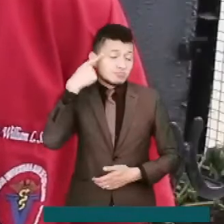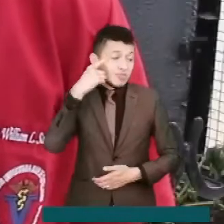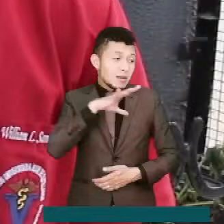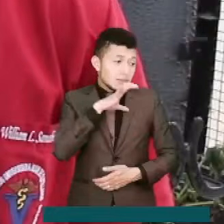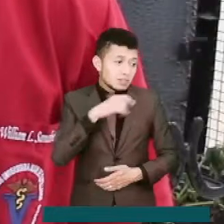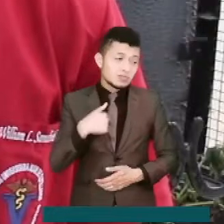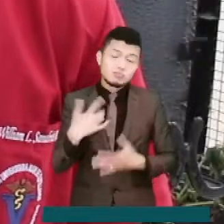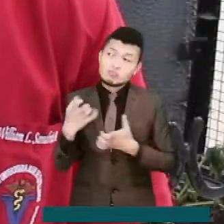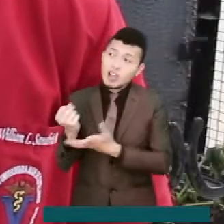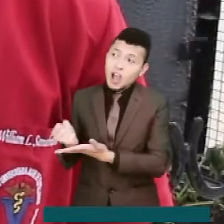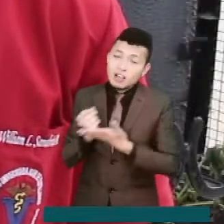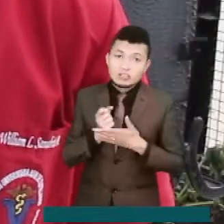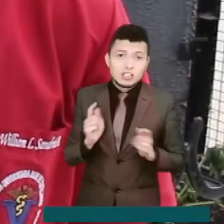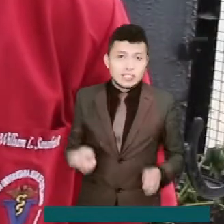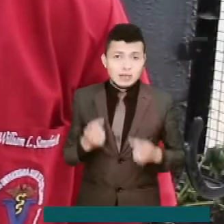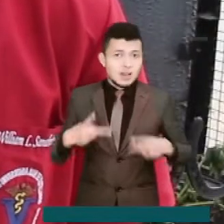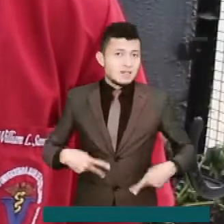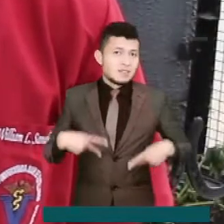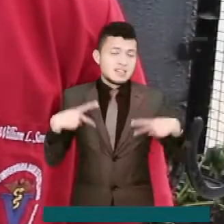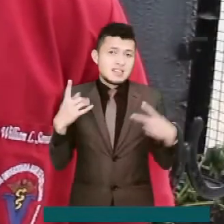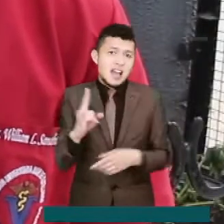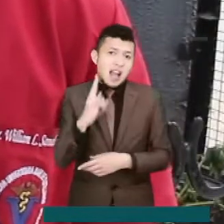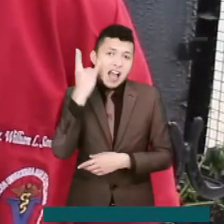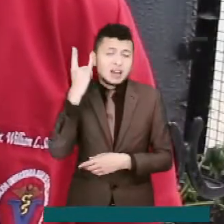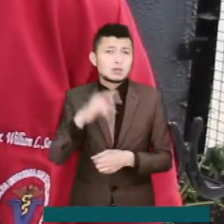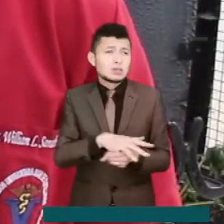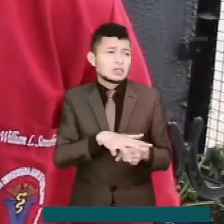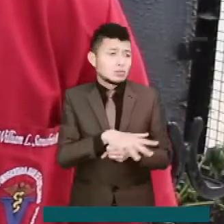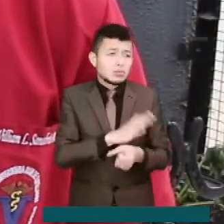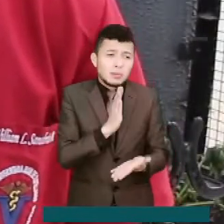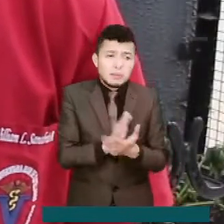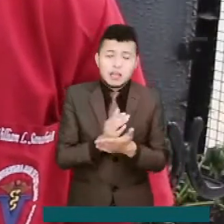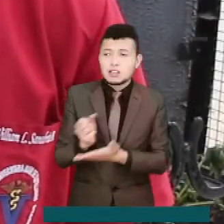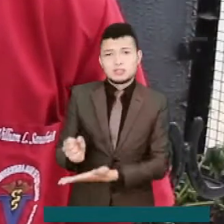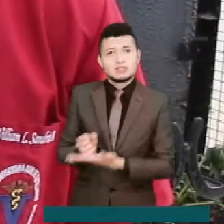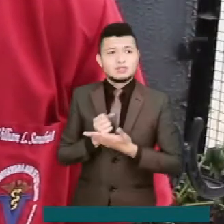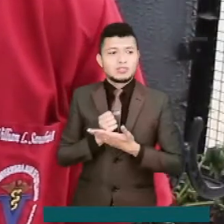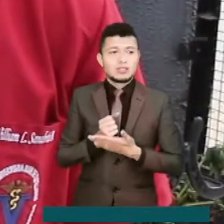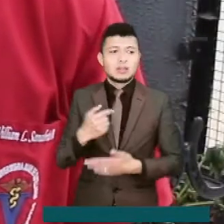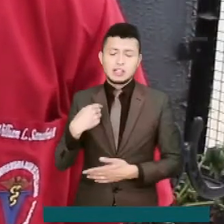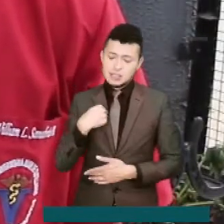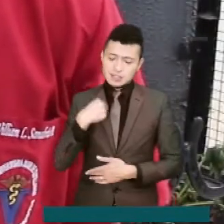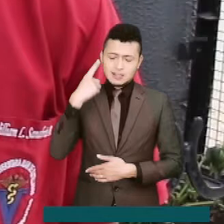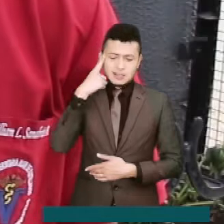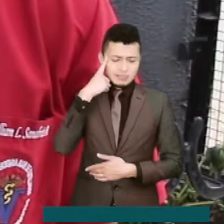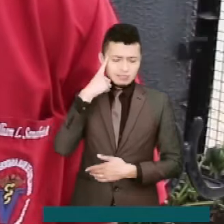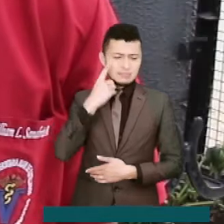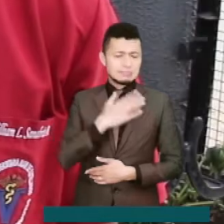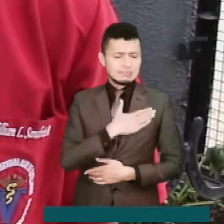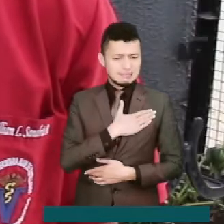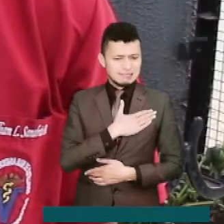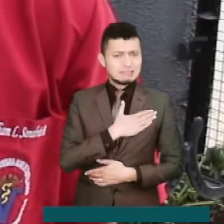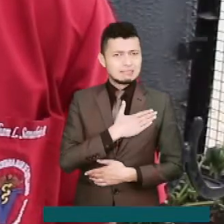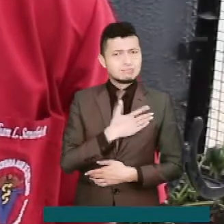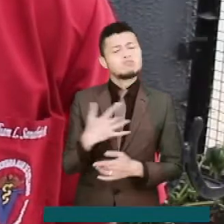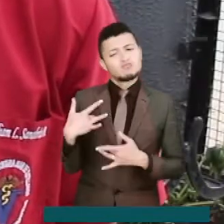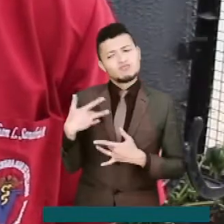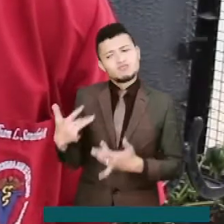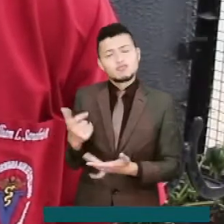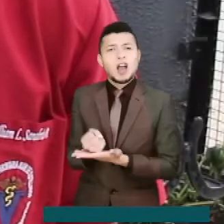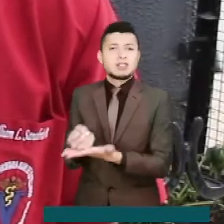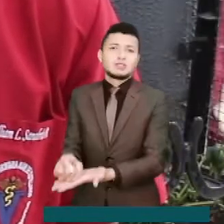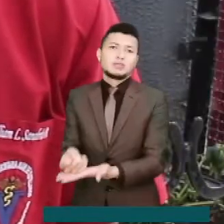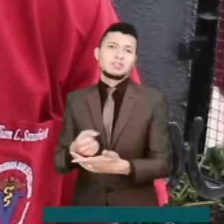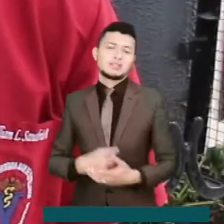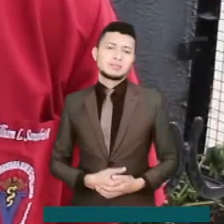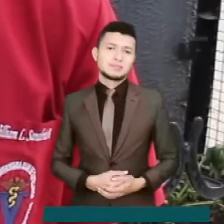fuera modo perro, yo quisiera que alguien me salvara la vida, me ayudara con mucha cosa en esta situación, y es cuando yo me pongo la mano en el corazón y